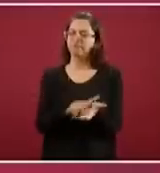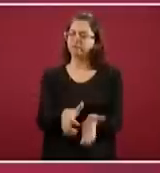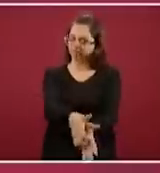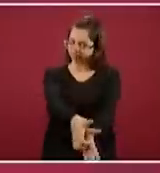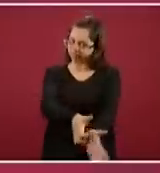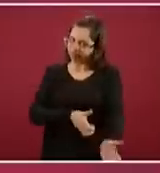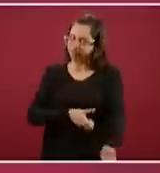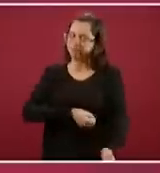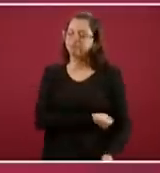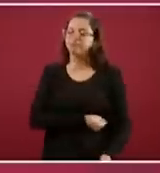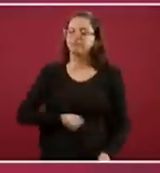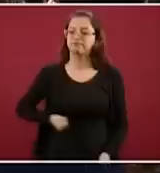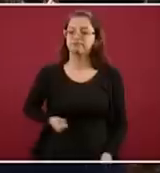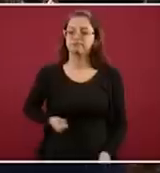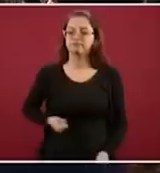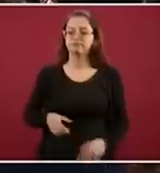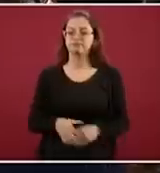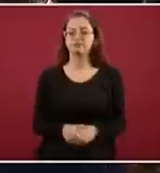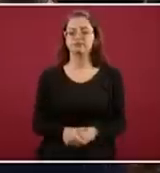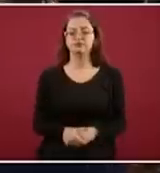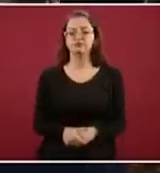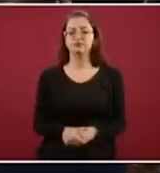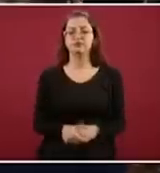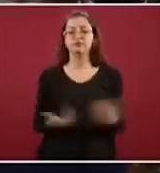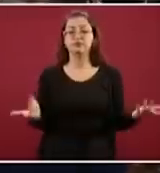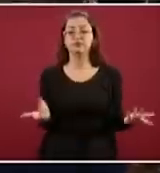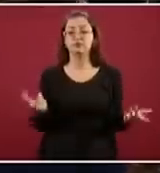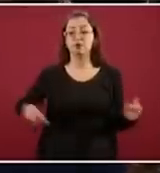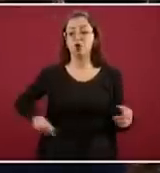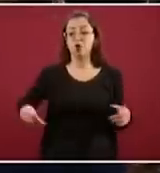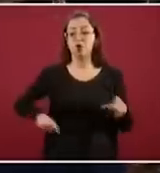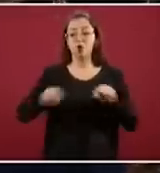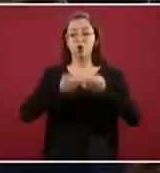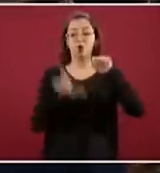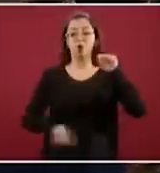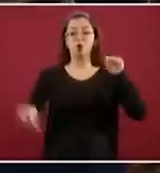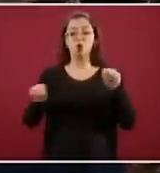austeridad. Es un plan de austeridad de Estado,